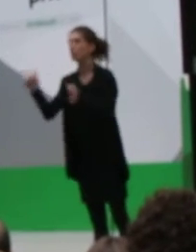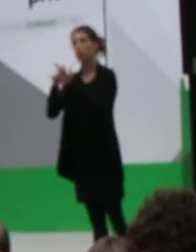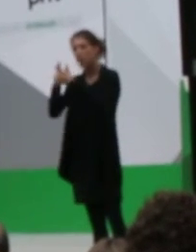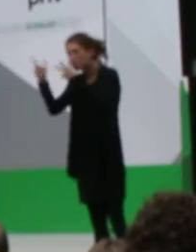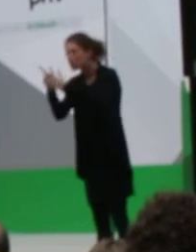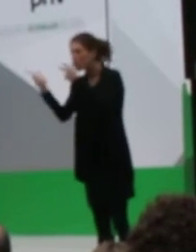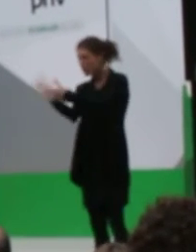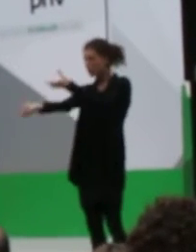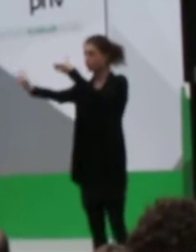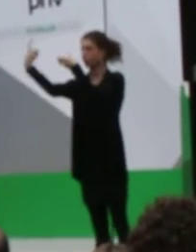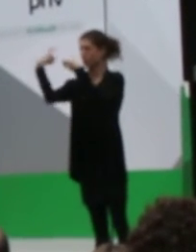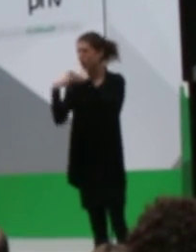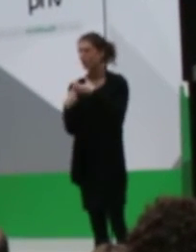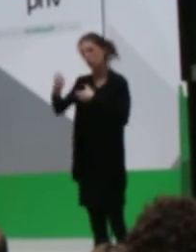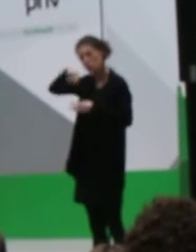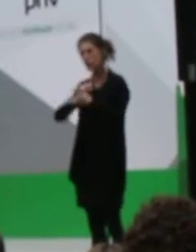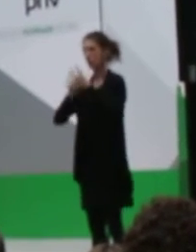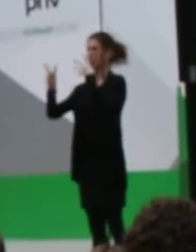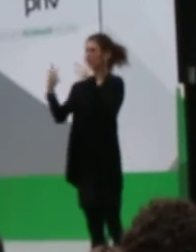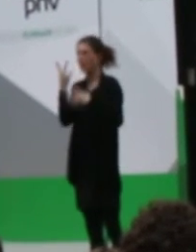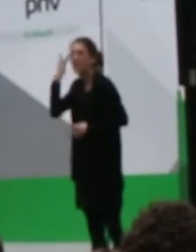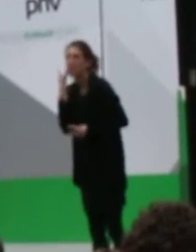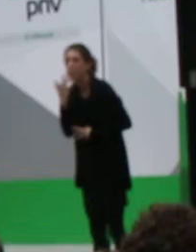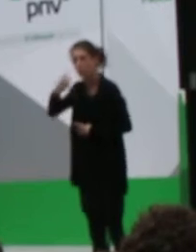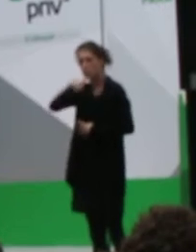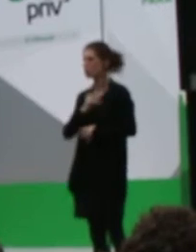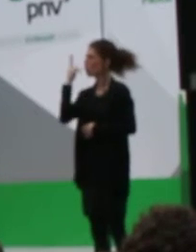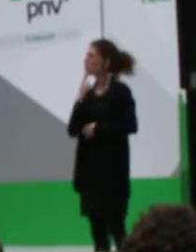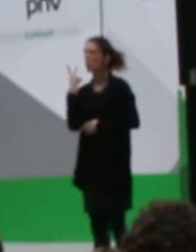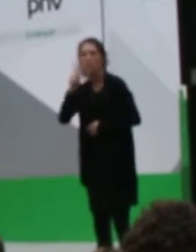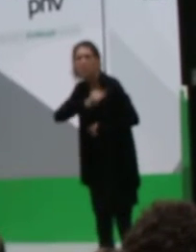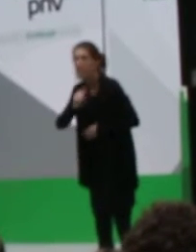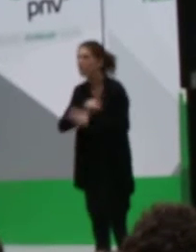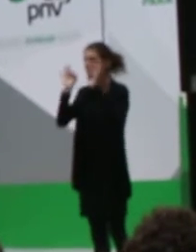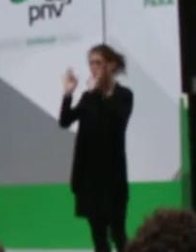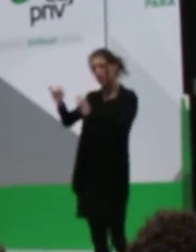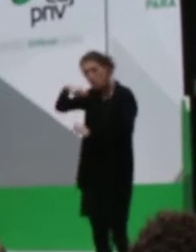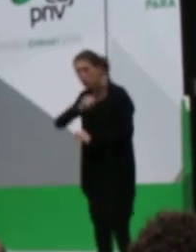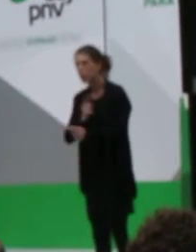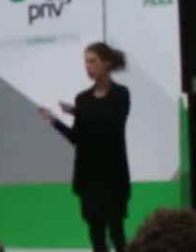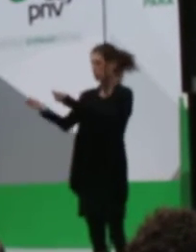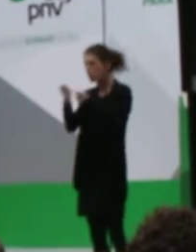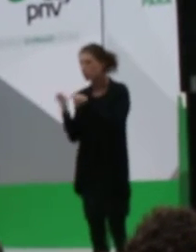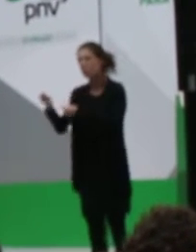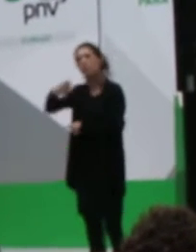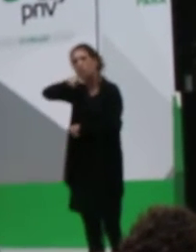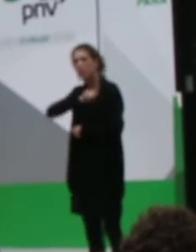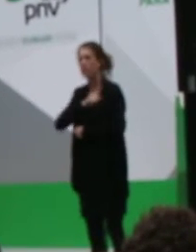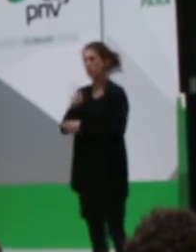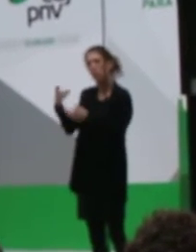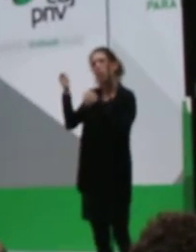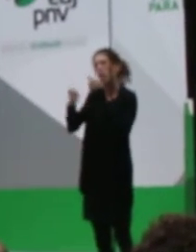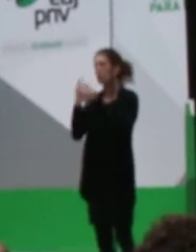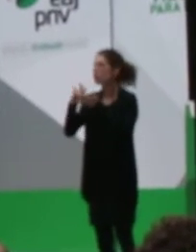gizarte garapena, gardentasuna parte hartzea eta konpromiso etikoa, kudeak eta eraginkor eta